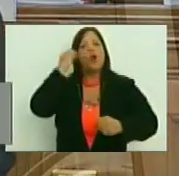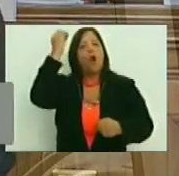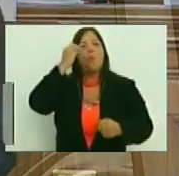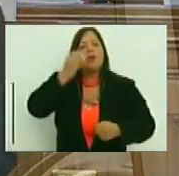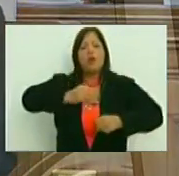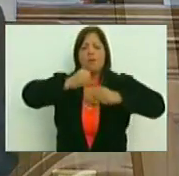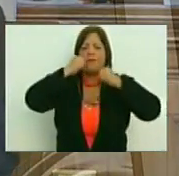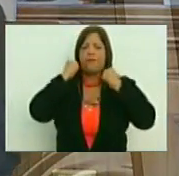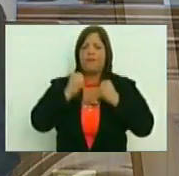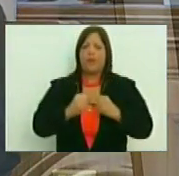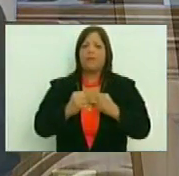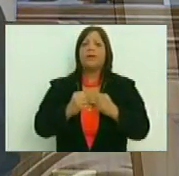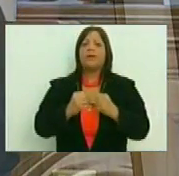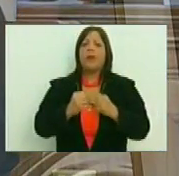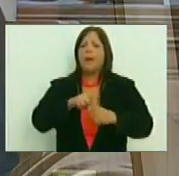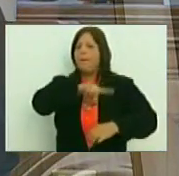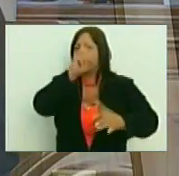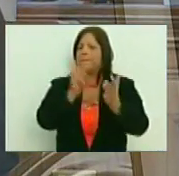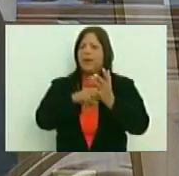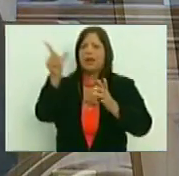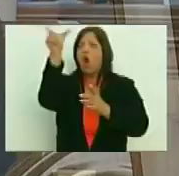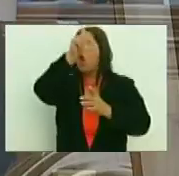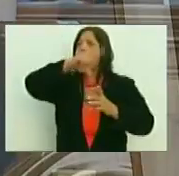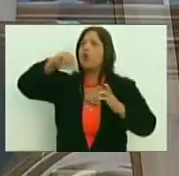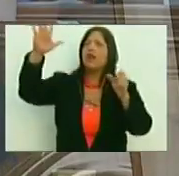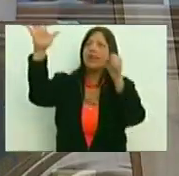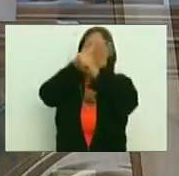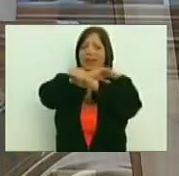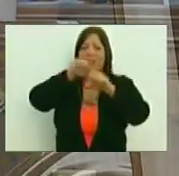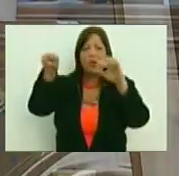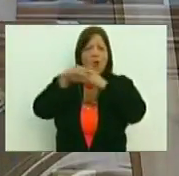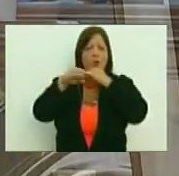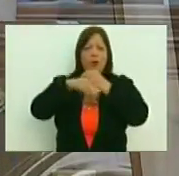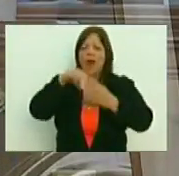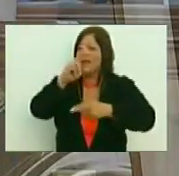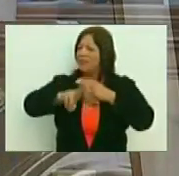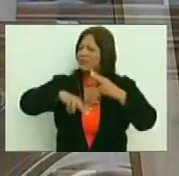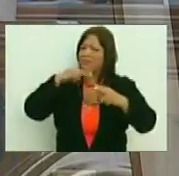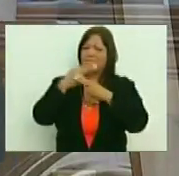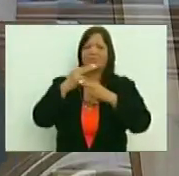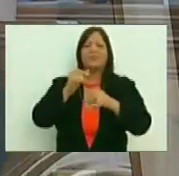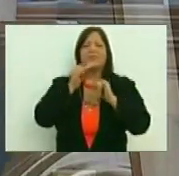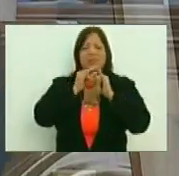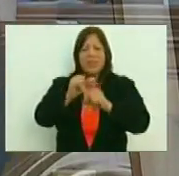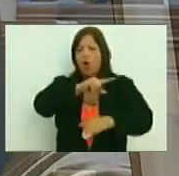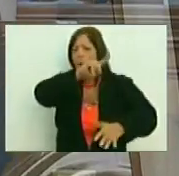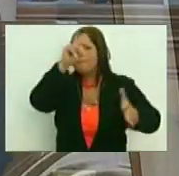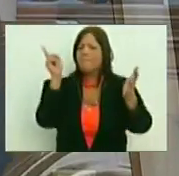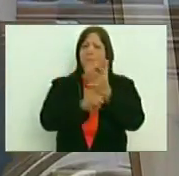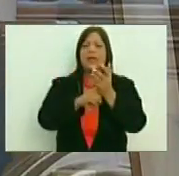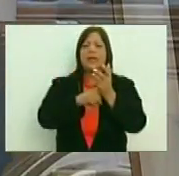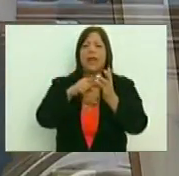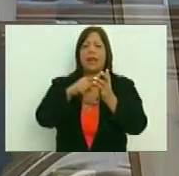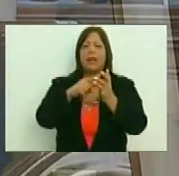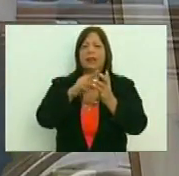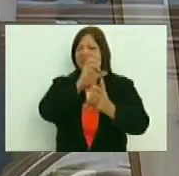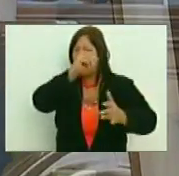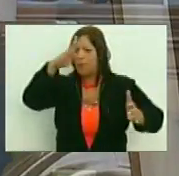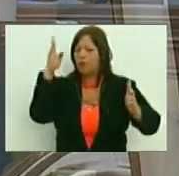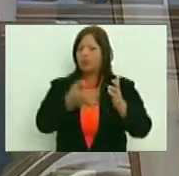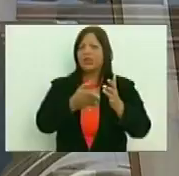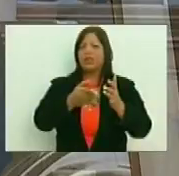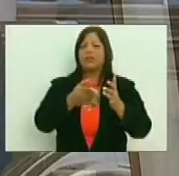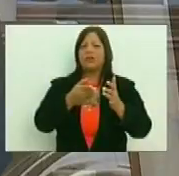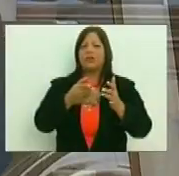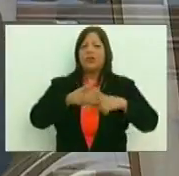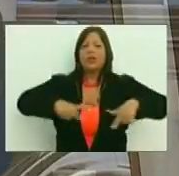el comandante Chávez, plena como la luna llena, irrevocable, absoluta, total, es que en